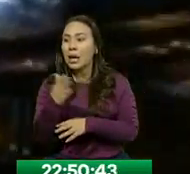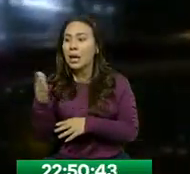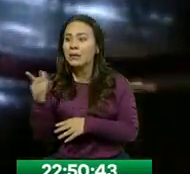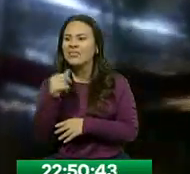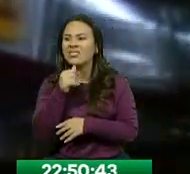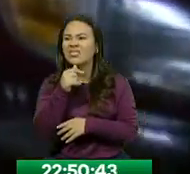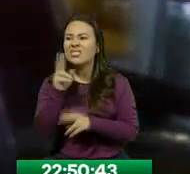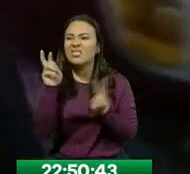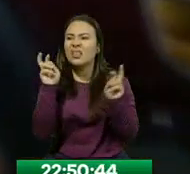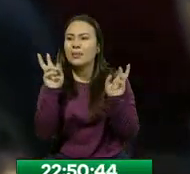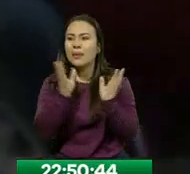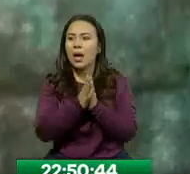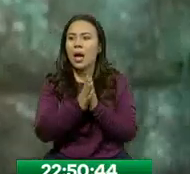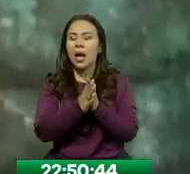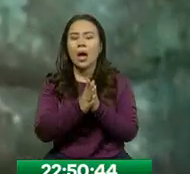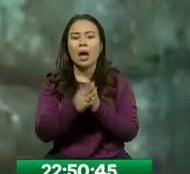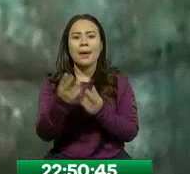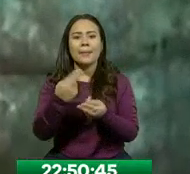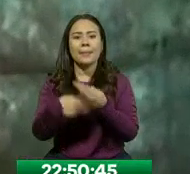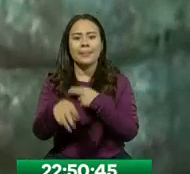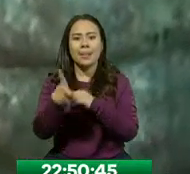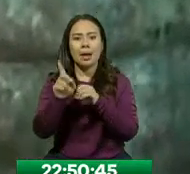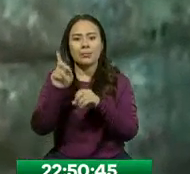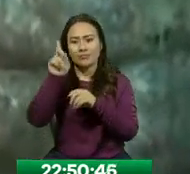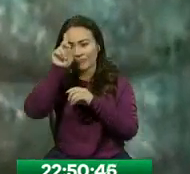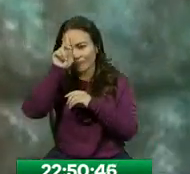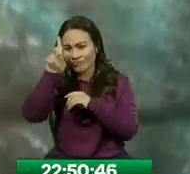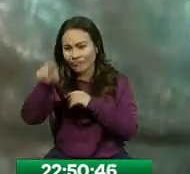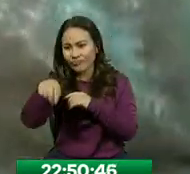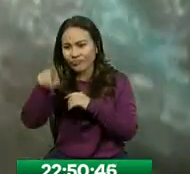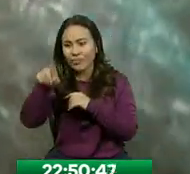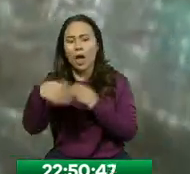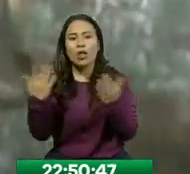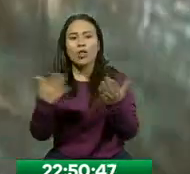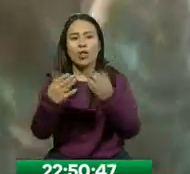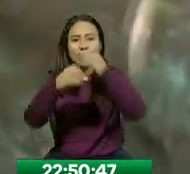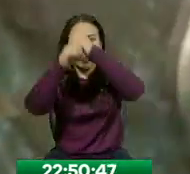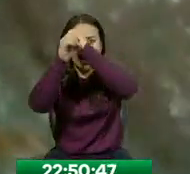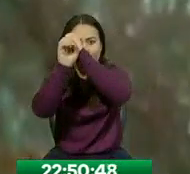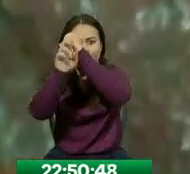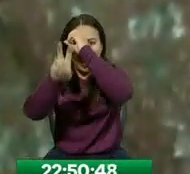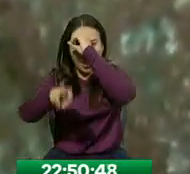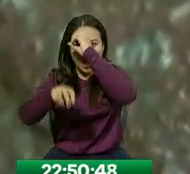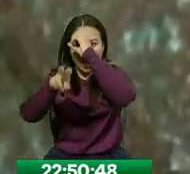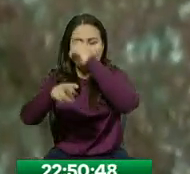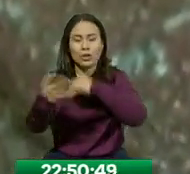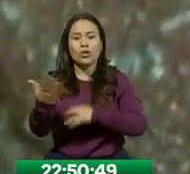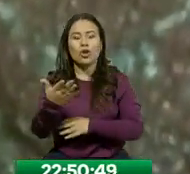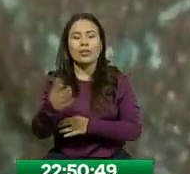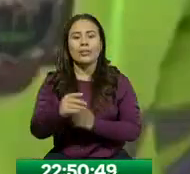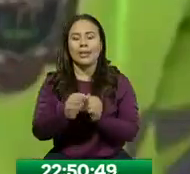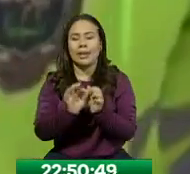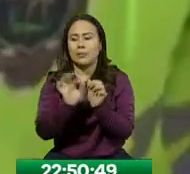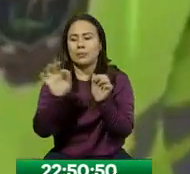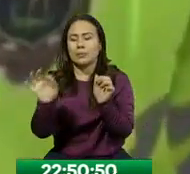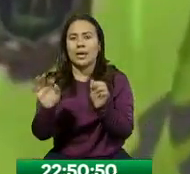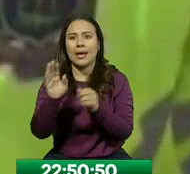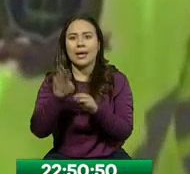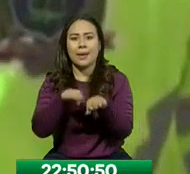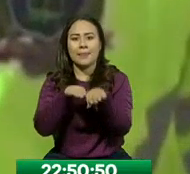red dedicada a la explotación minera. ¿Listo, las rocas salen de las minas ubicadas en la zona de Buenos Aires, provincia de Imbabura.